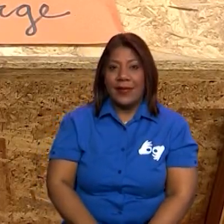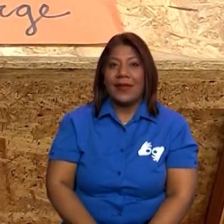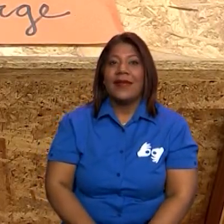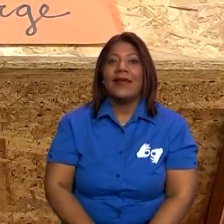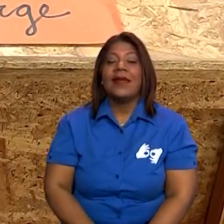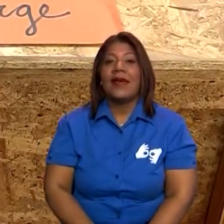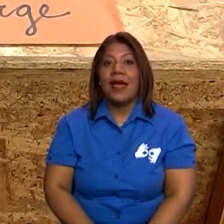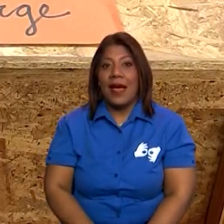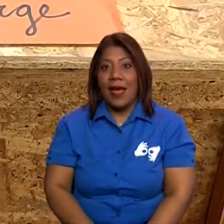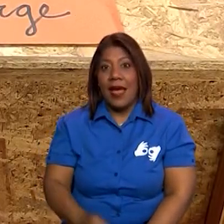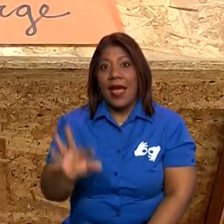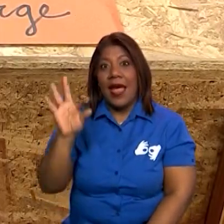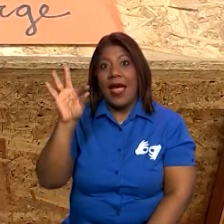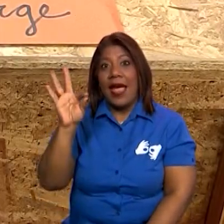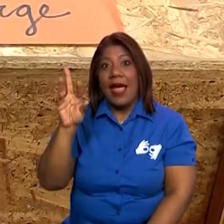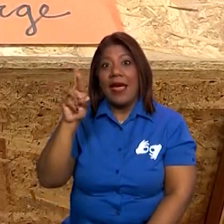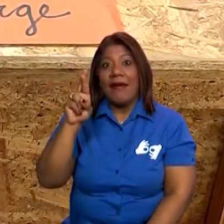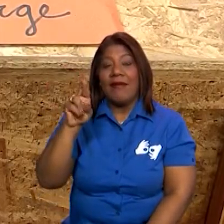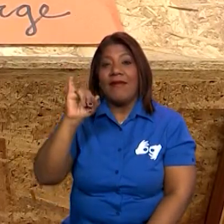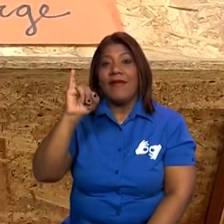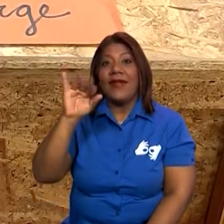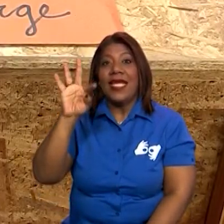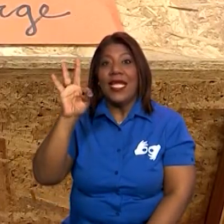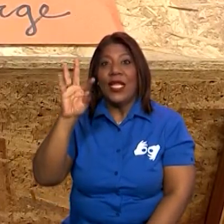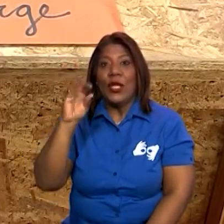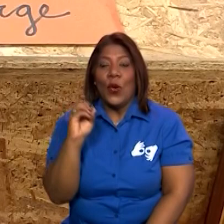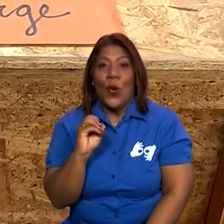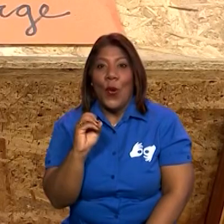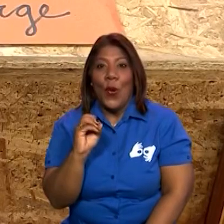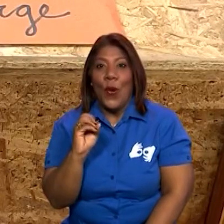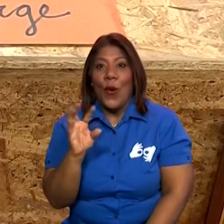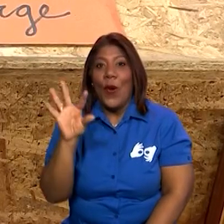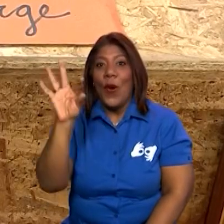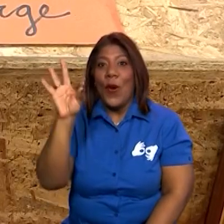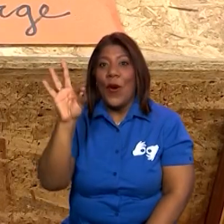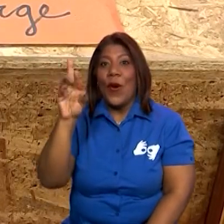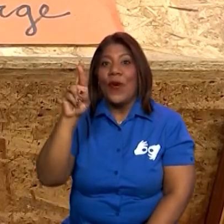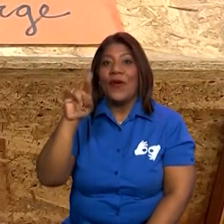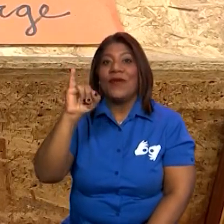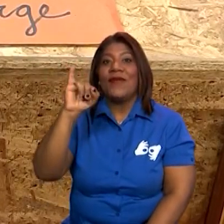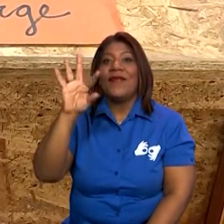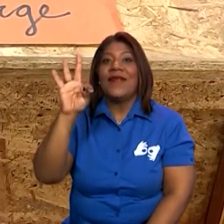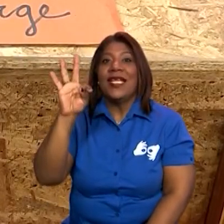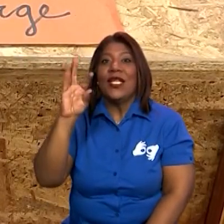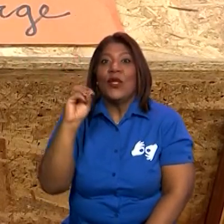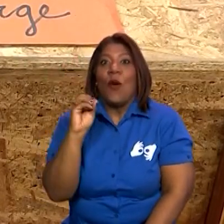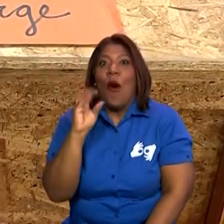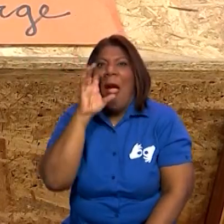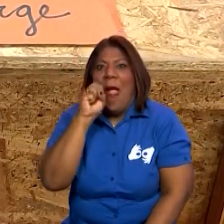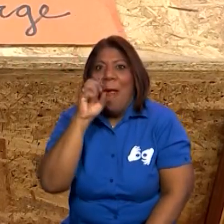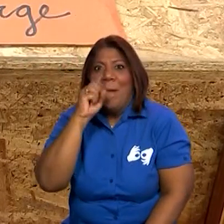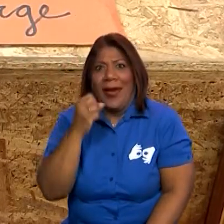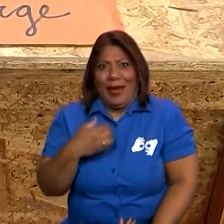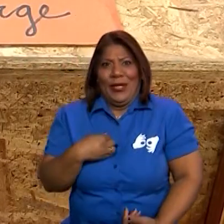Frito. Ok. El perrito se llama Frito. Muy bien.